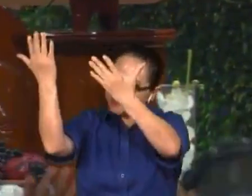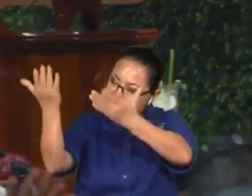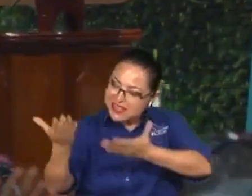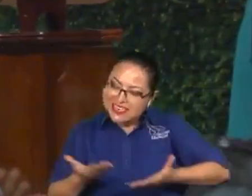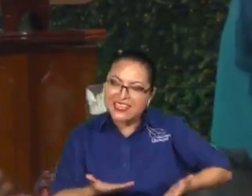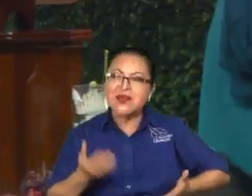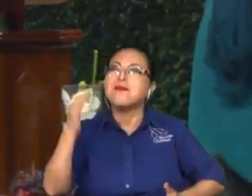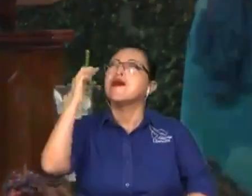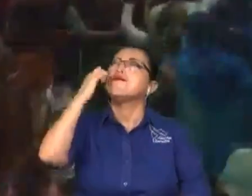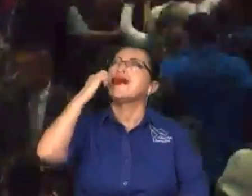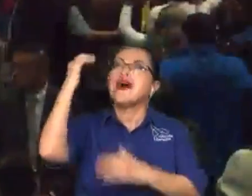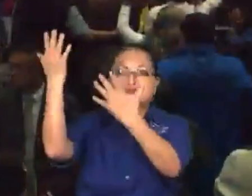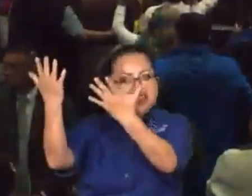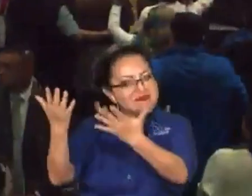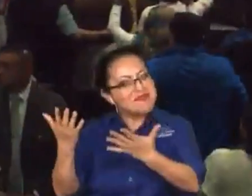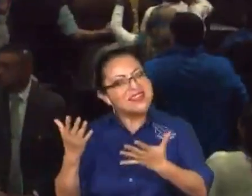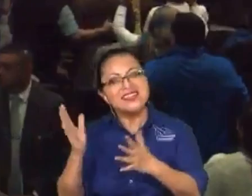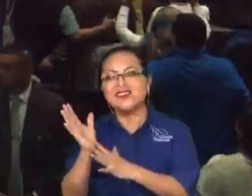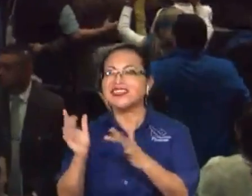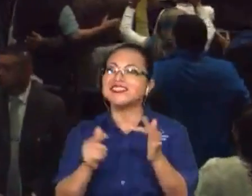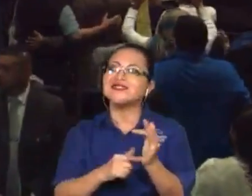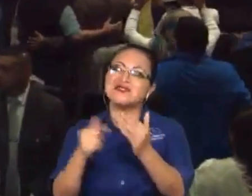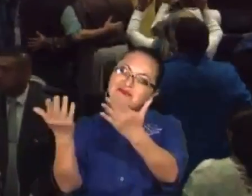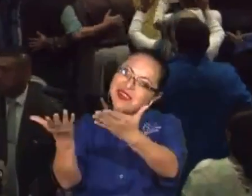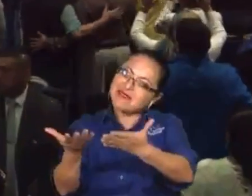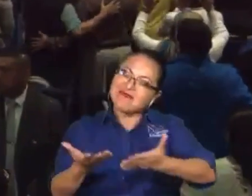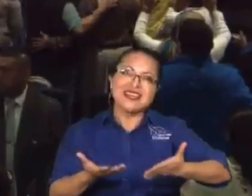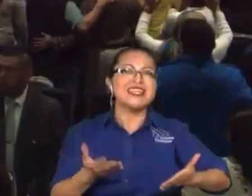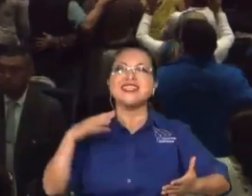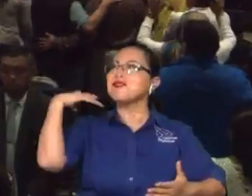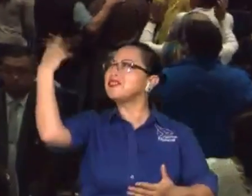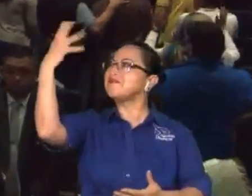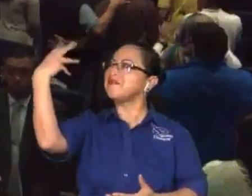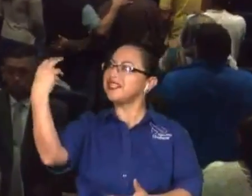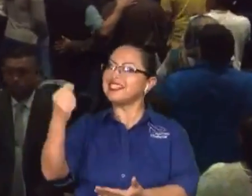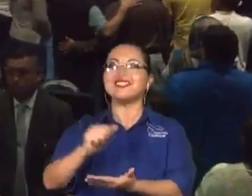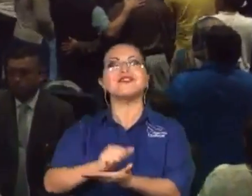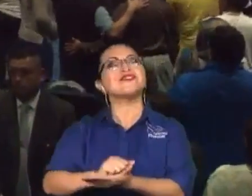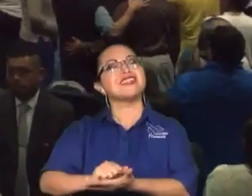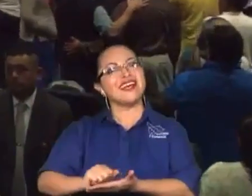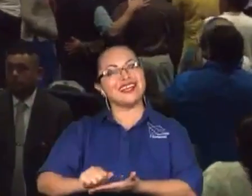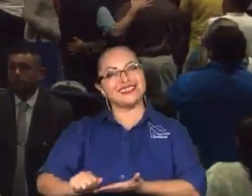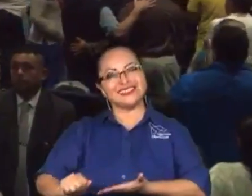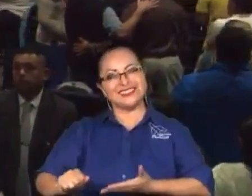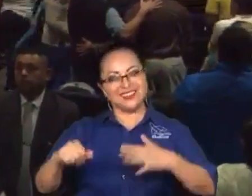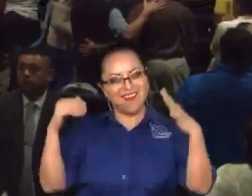Amén. Aleluya. Y una ovación de júbilo al Rey de Reyes.